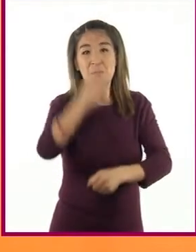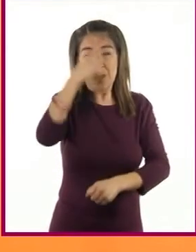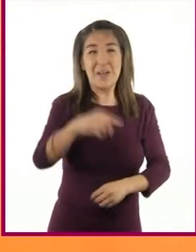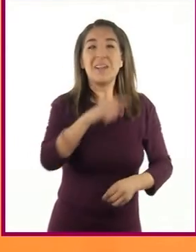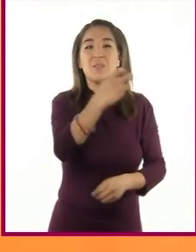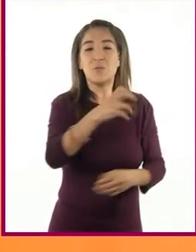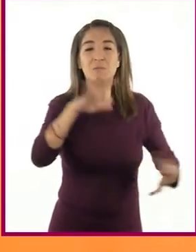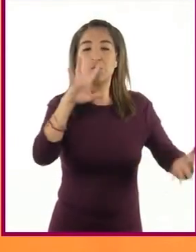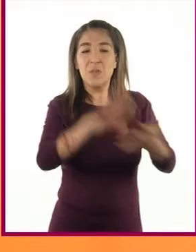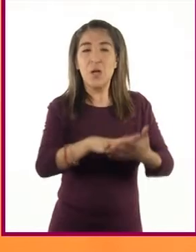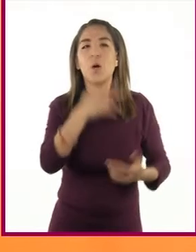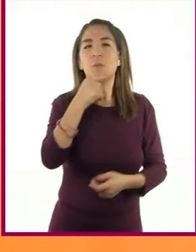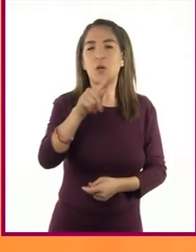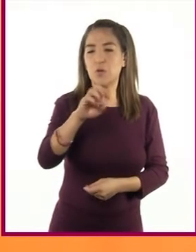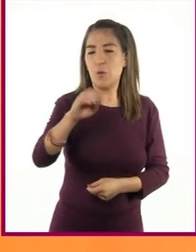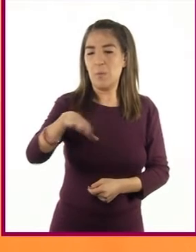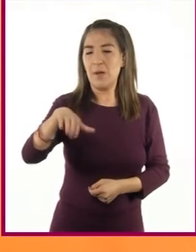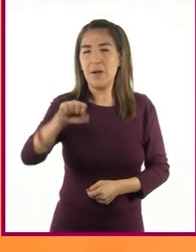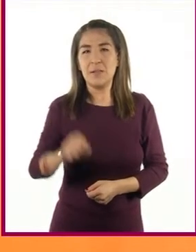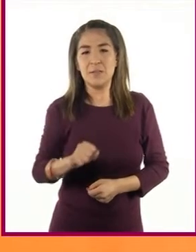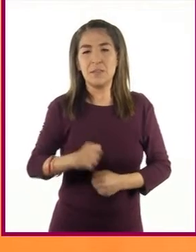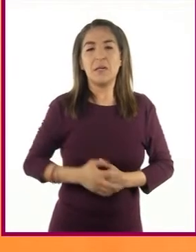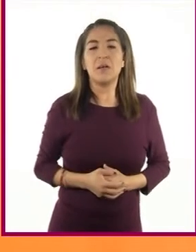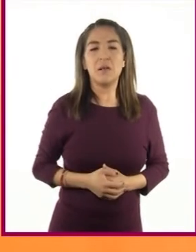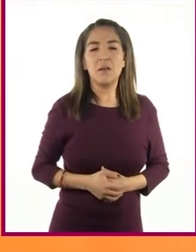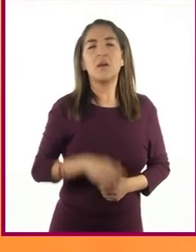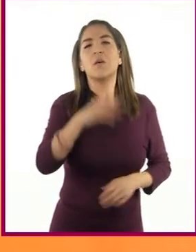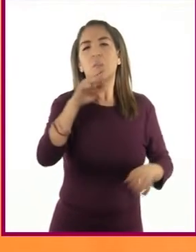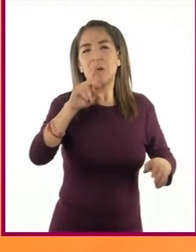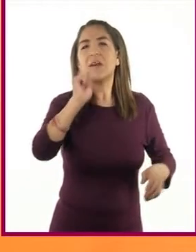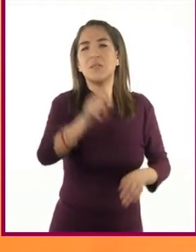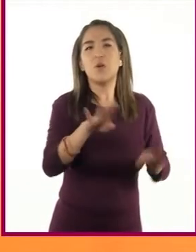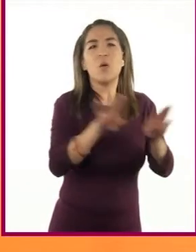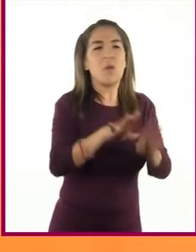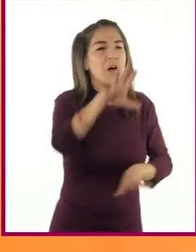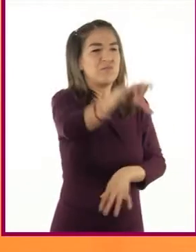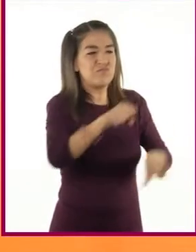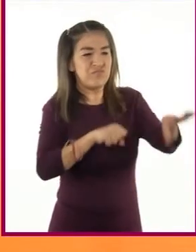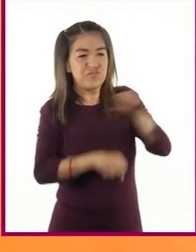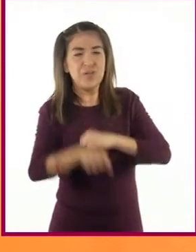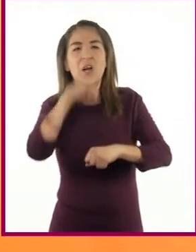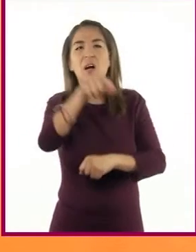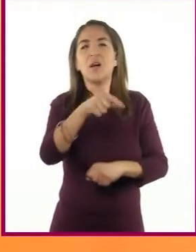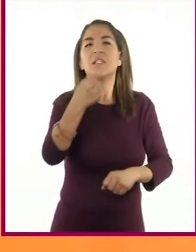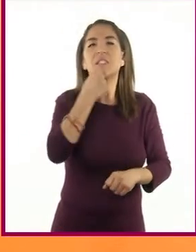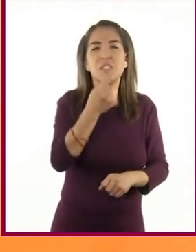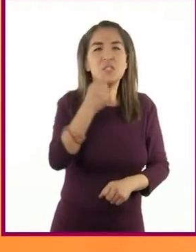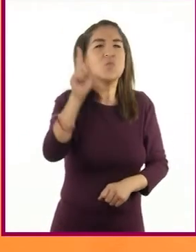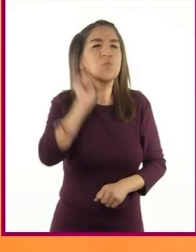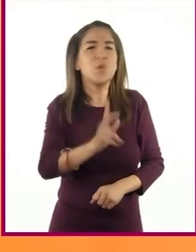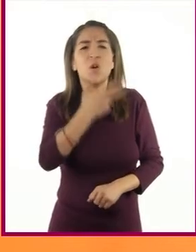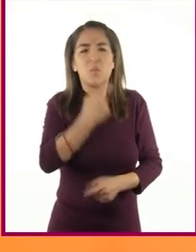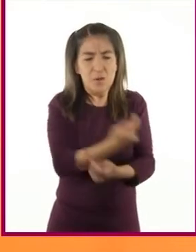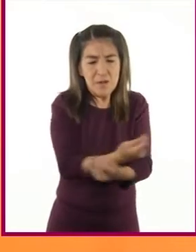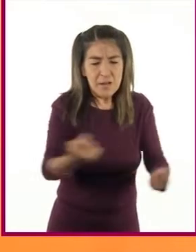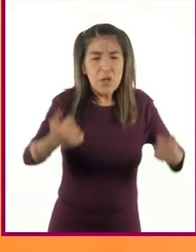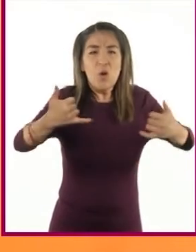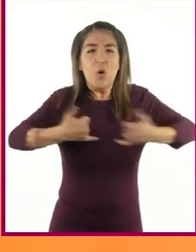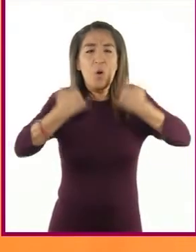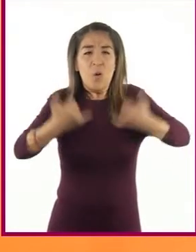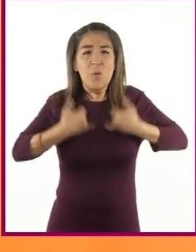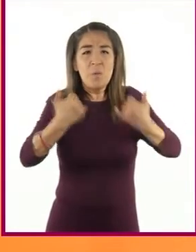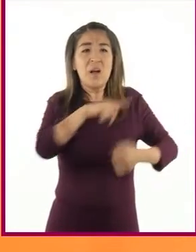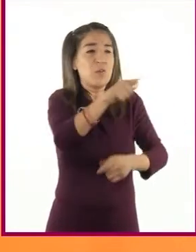libertad a Tomás Lubanga Diló por reclutar y usar a niños y niñas soldados en un